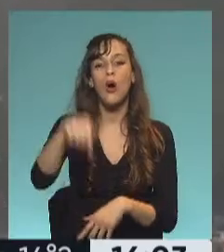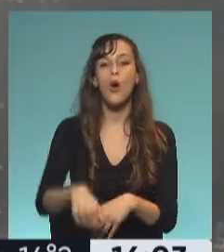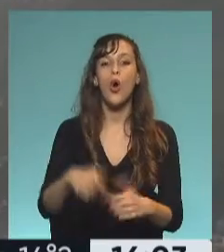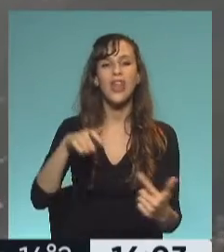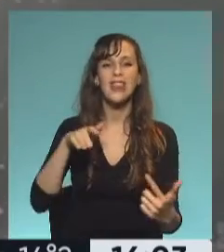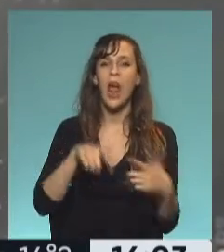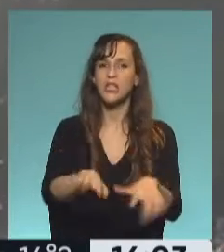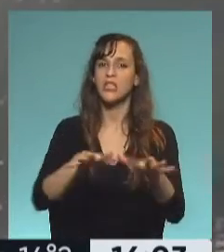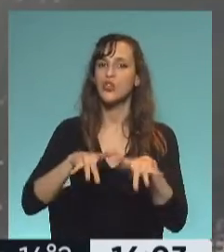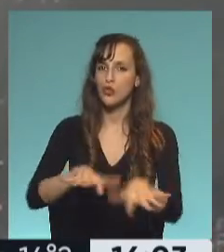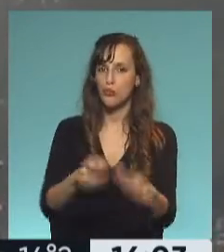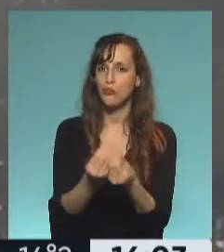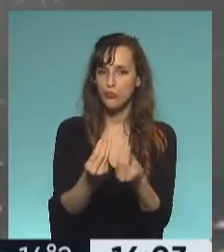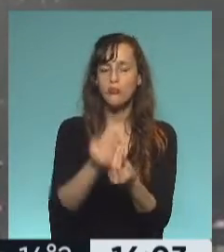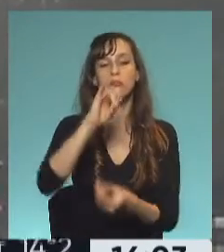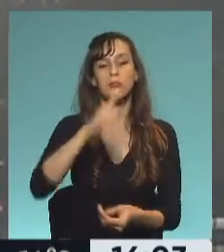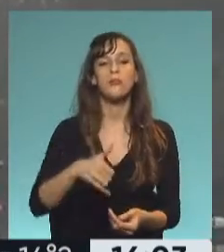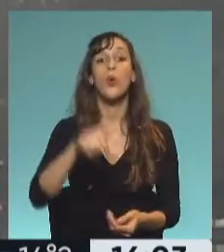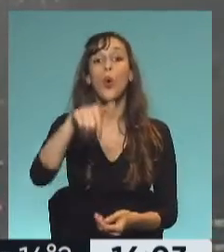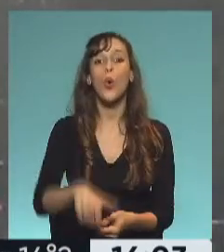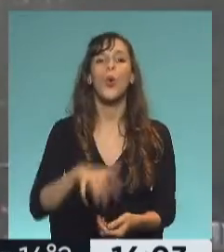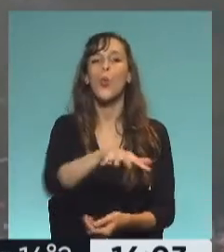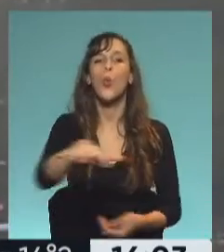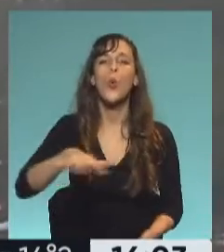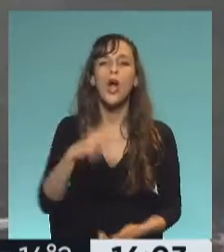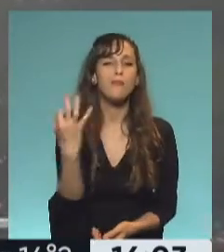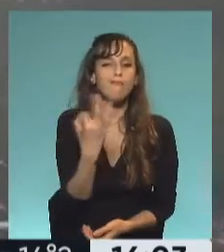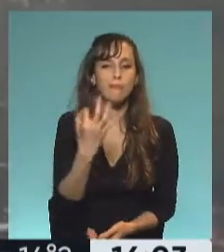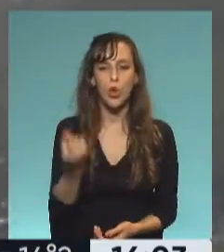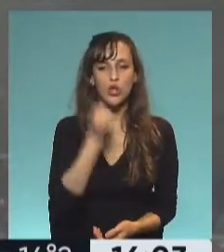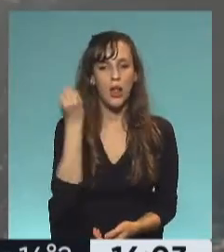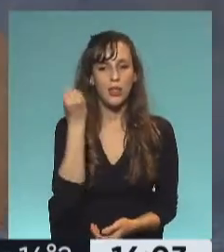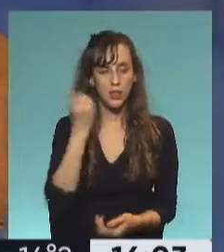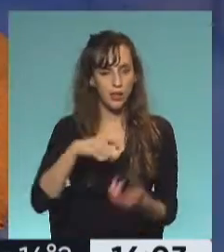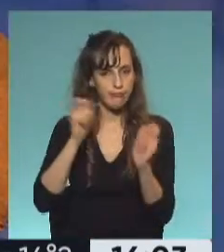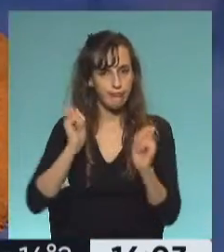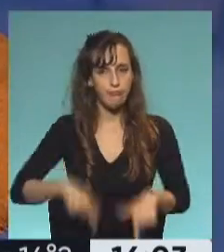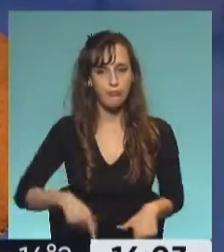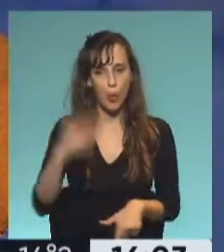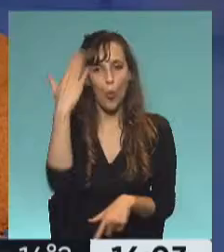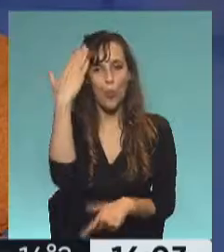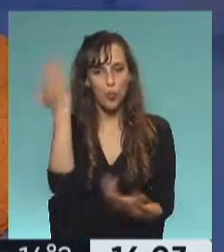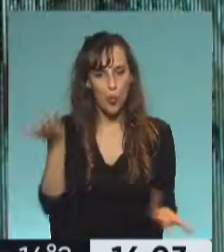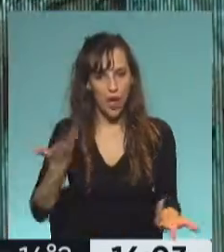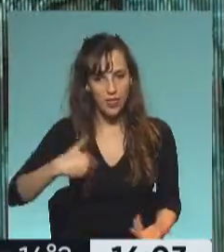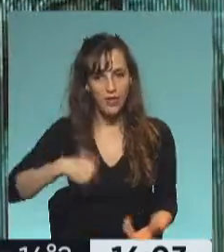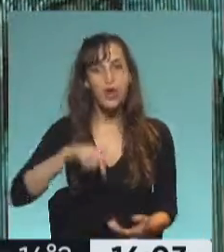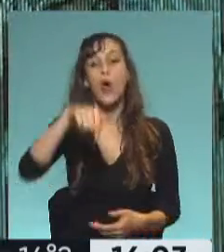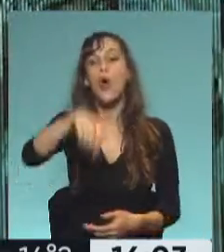punto neurálgico realmente de nuestra historia, nuestra cultura y nuestro patrimonio, ¿no? Sí, te decía que hoy mucho